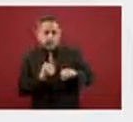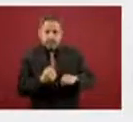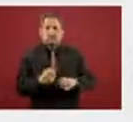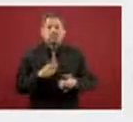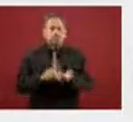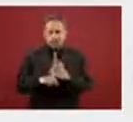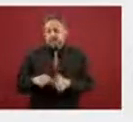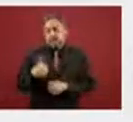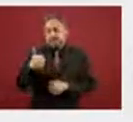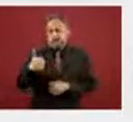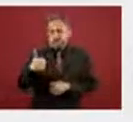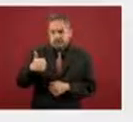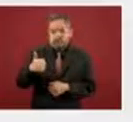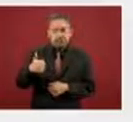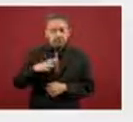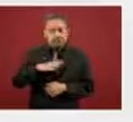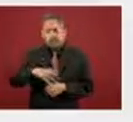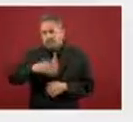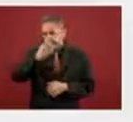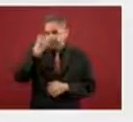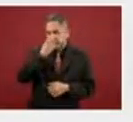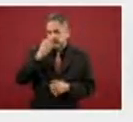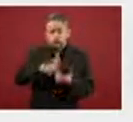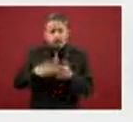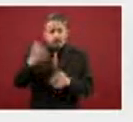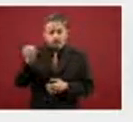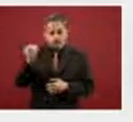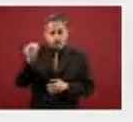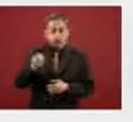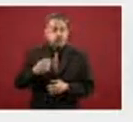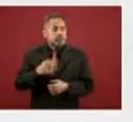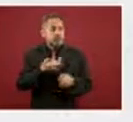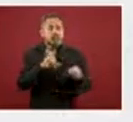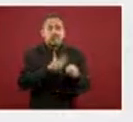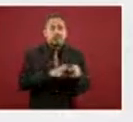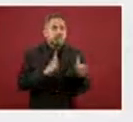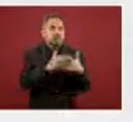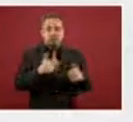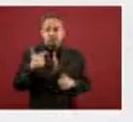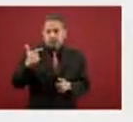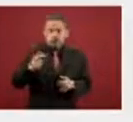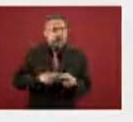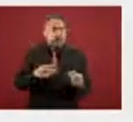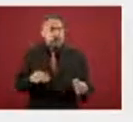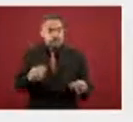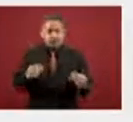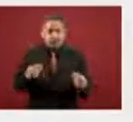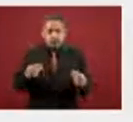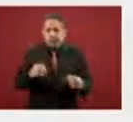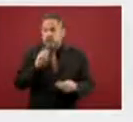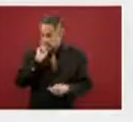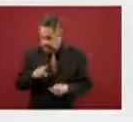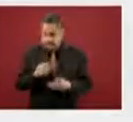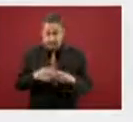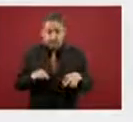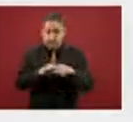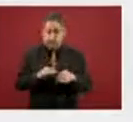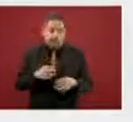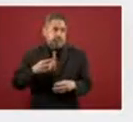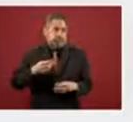estamos desarrollando, escuelas, 9, centros de salud, 7, mercados también como un elemento fundamental de